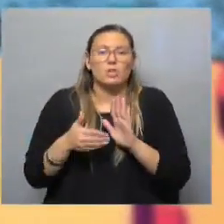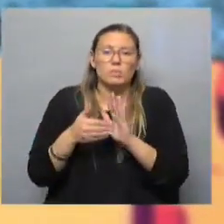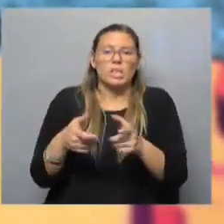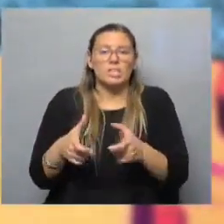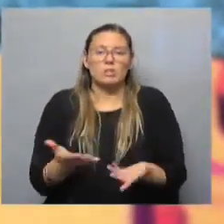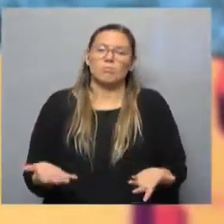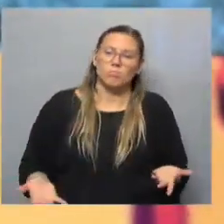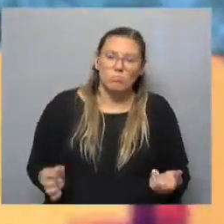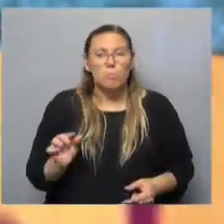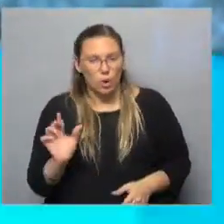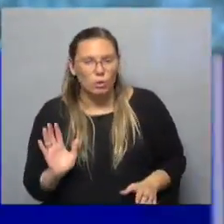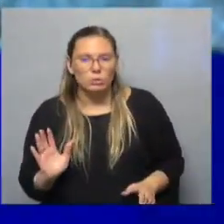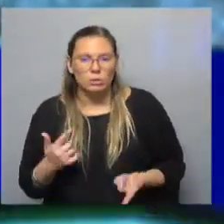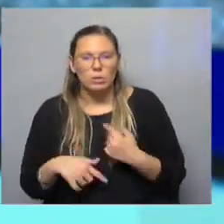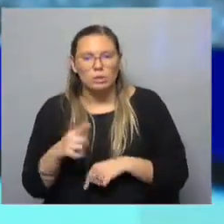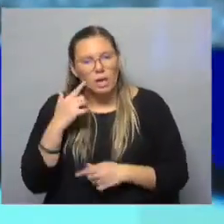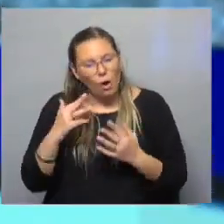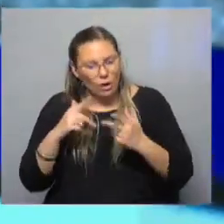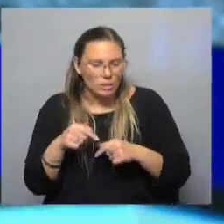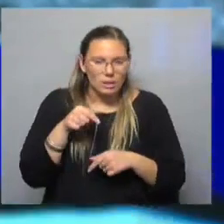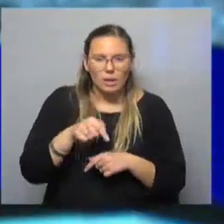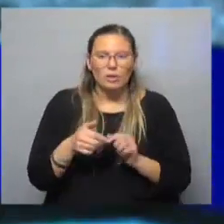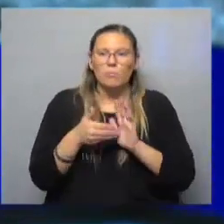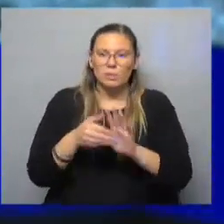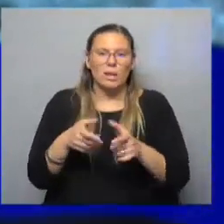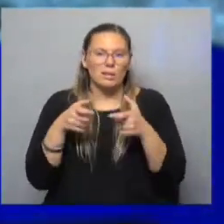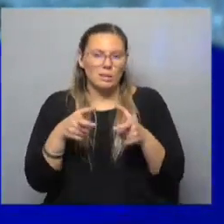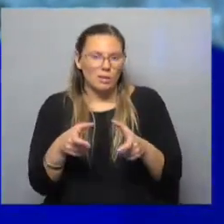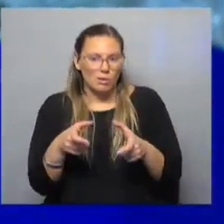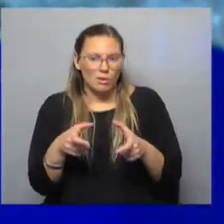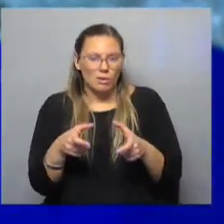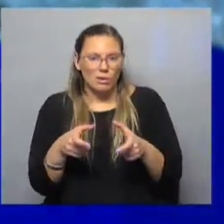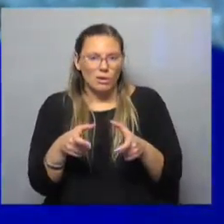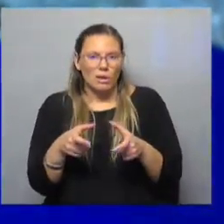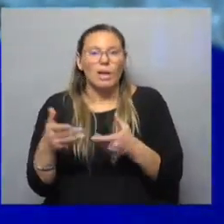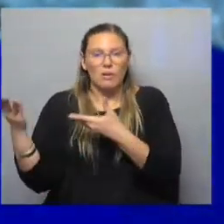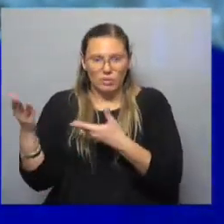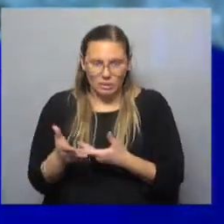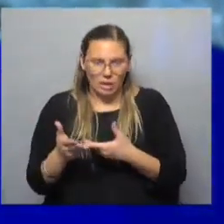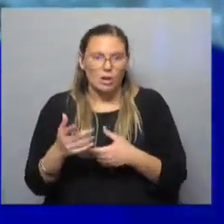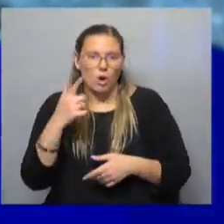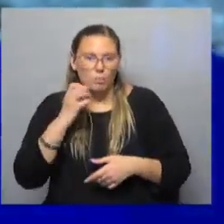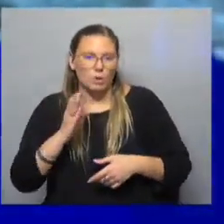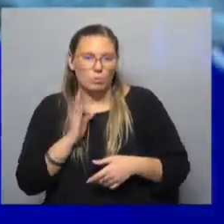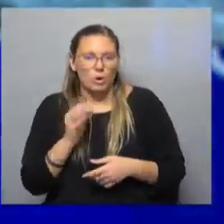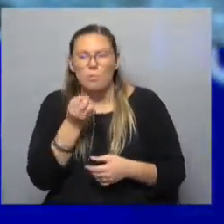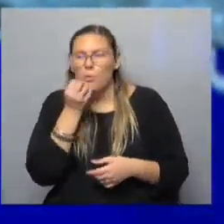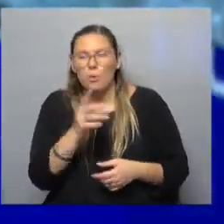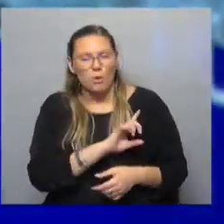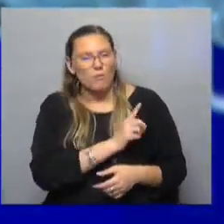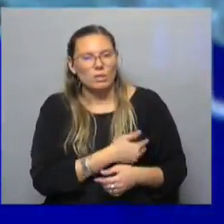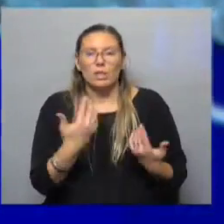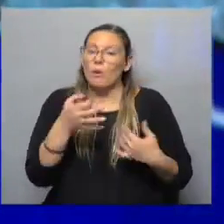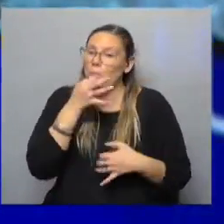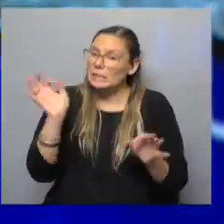un poco. Entonces dijimos, vamos a armar esta jugada que es presentar el disco, que va a tener invitados, va a tener invitadas muy poderosos, que no vamos a